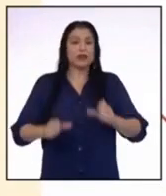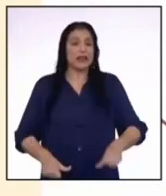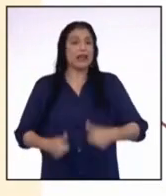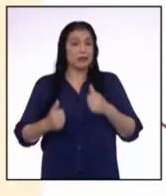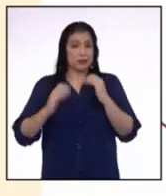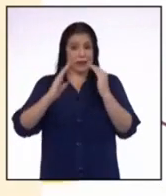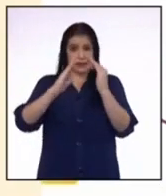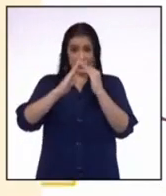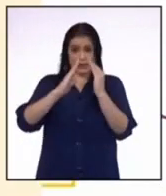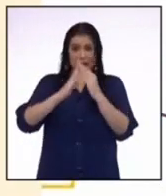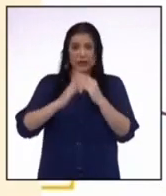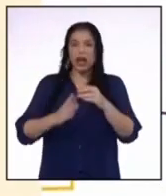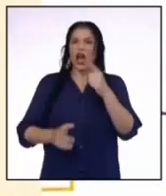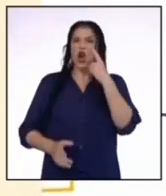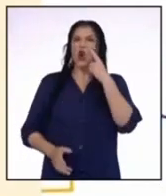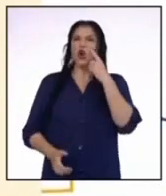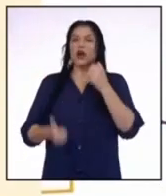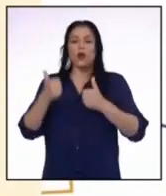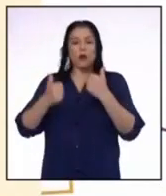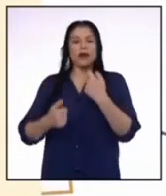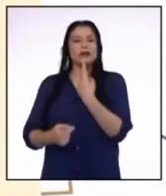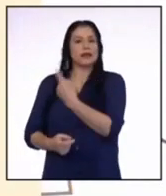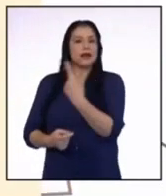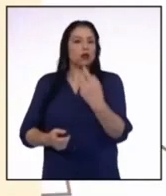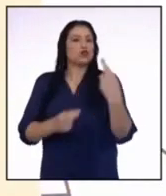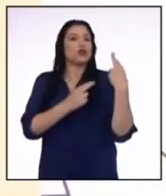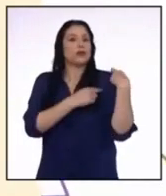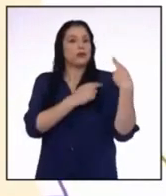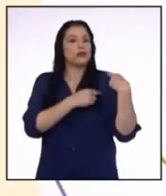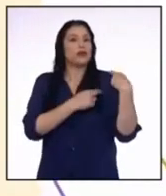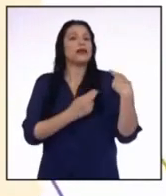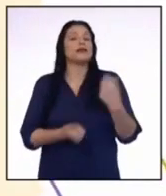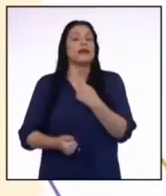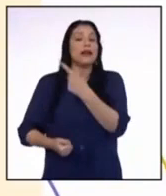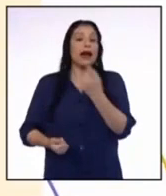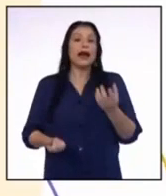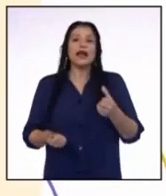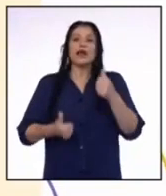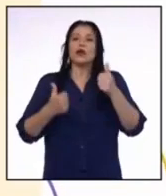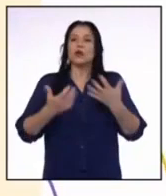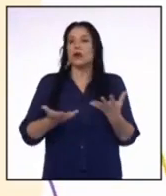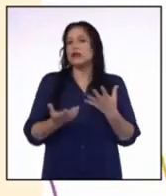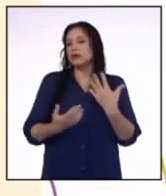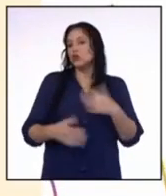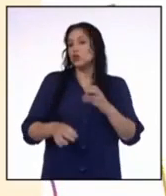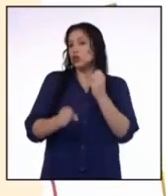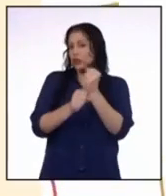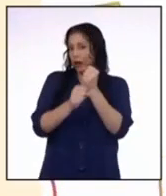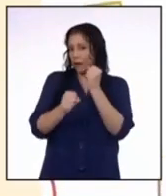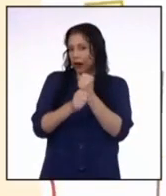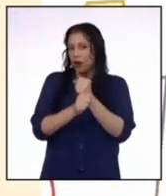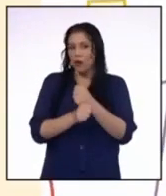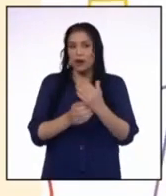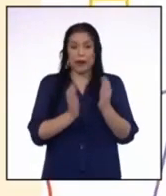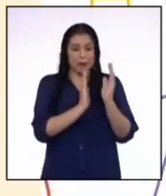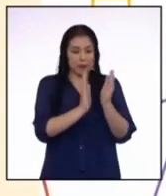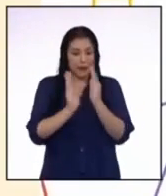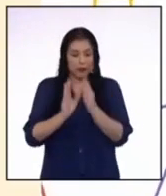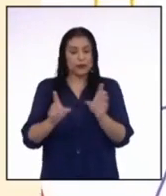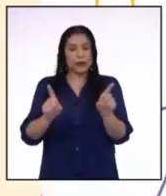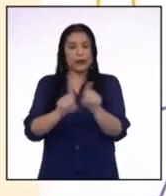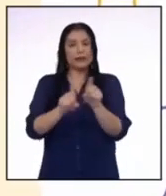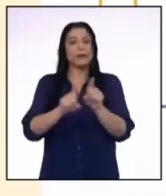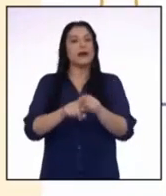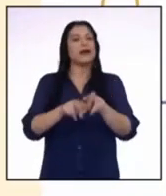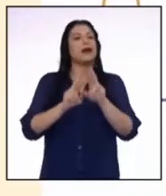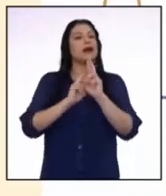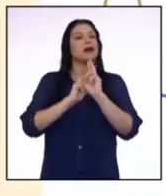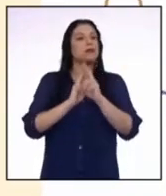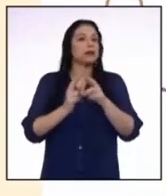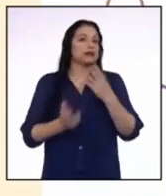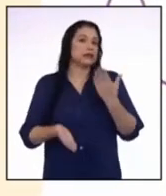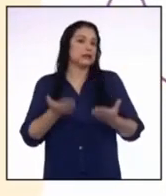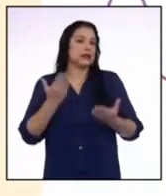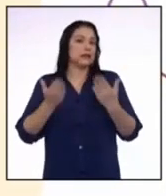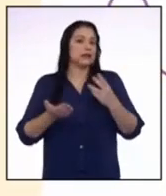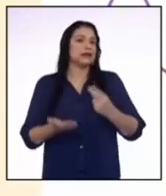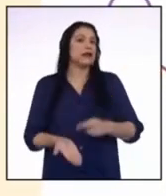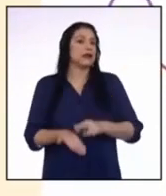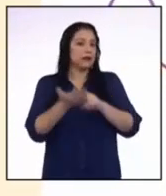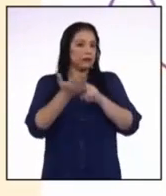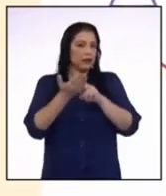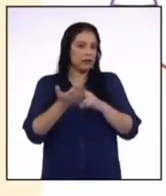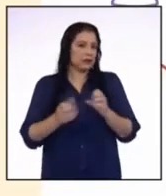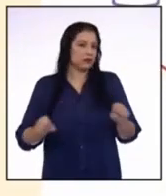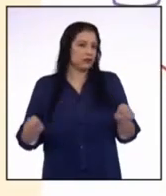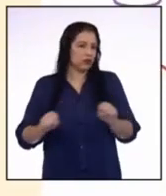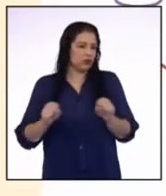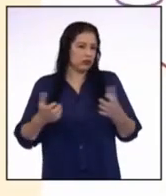el hogar conozcan el rol que deben cumplir y las responsabilidades asumidas tanto en la preparación como en la respuesta y la